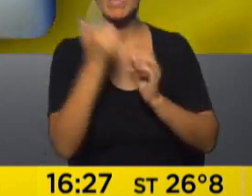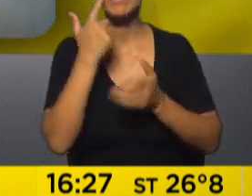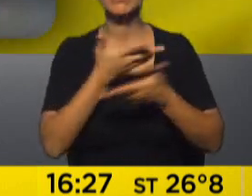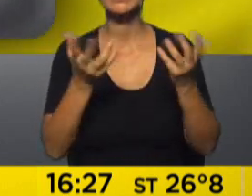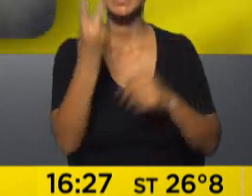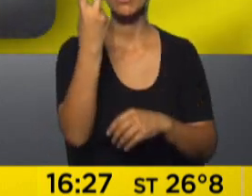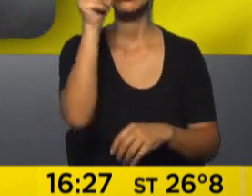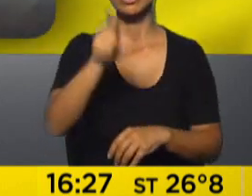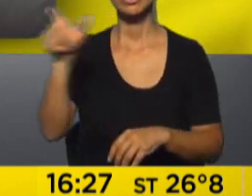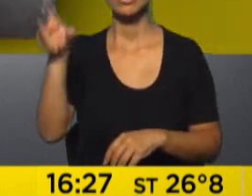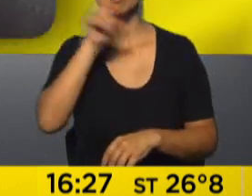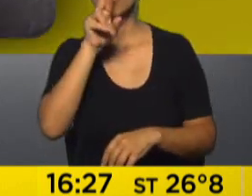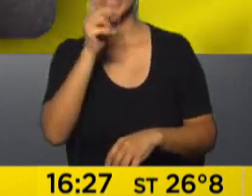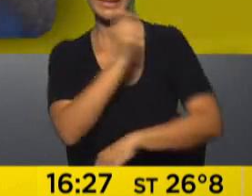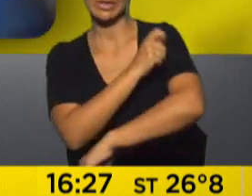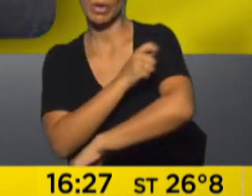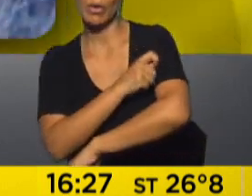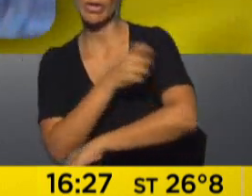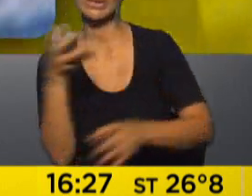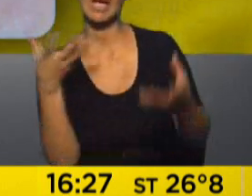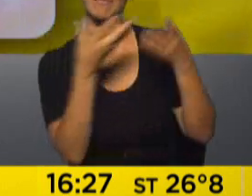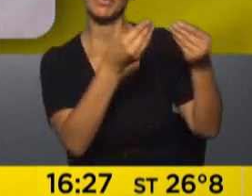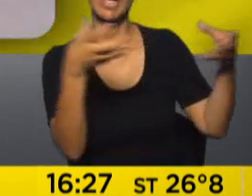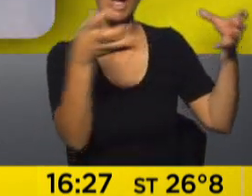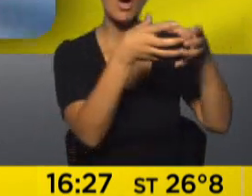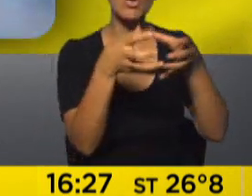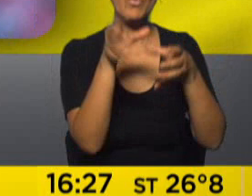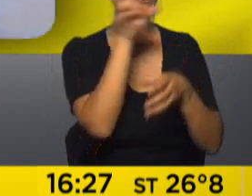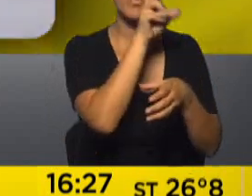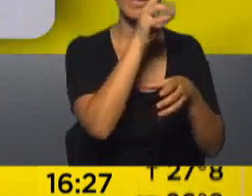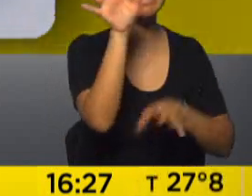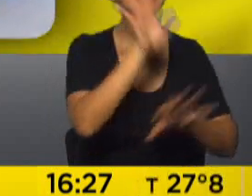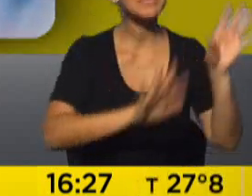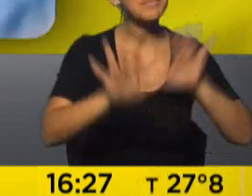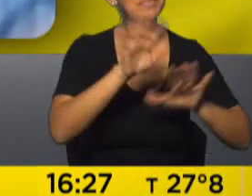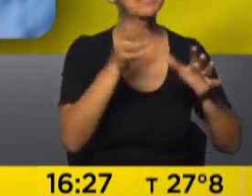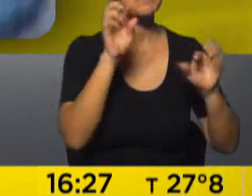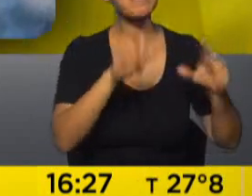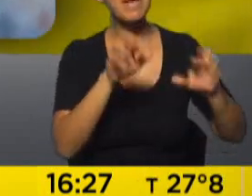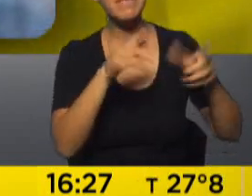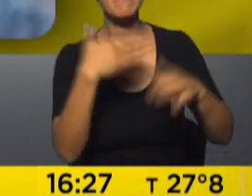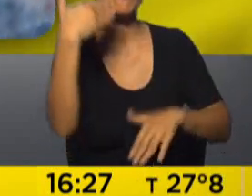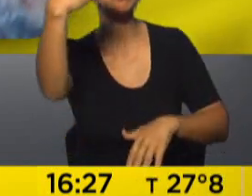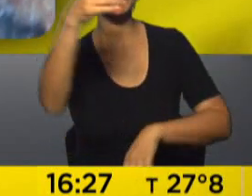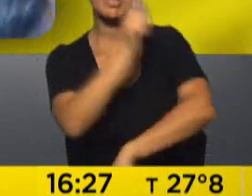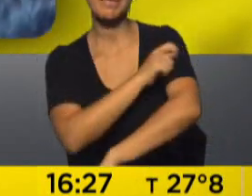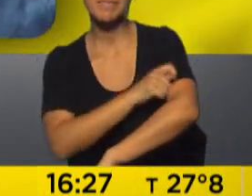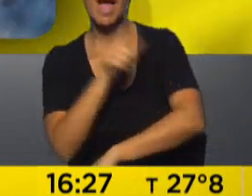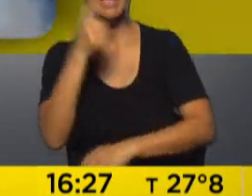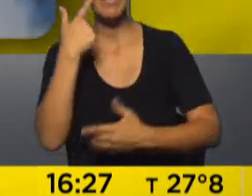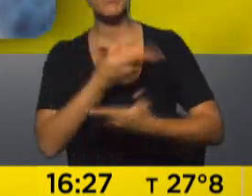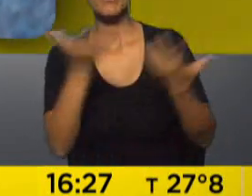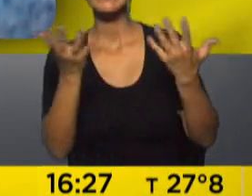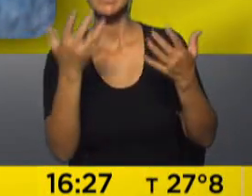tatuadoras que acompañan a un grupo de mujeres que se conocen entre sí o planean sus futuros tatuajes. Allí abordan en primera persona su lucha,